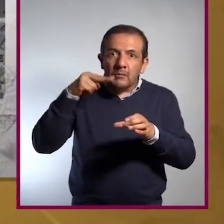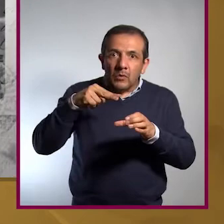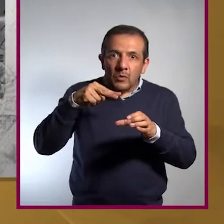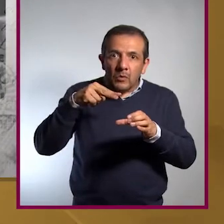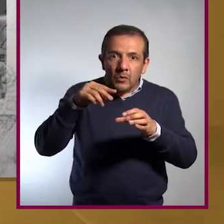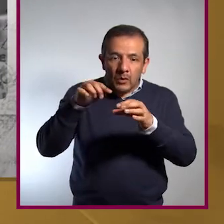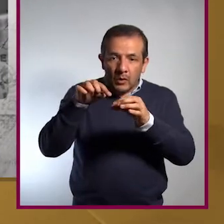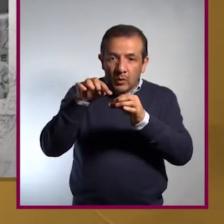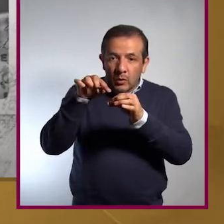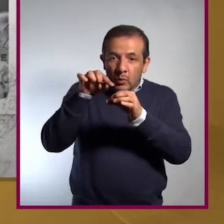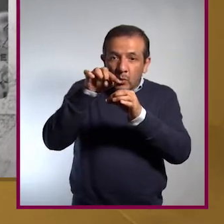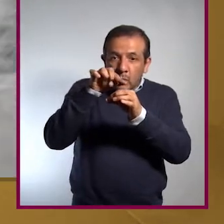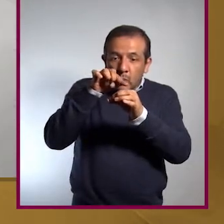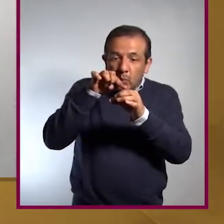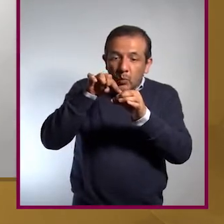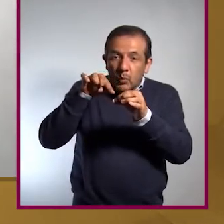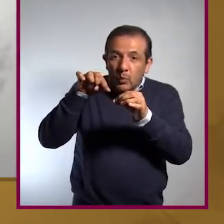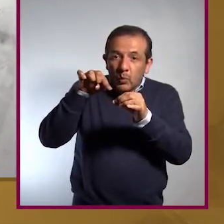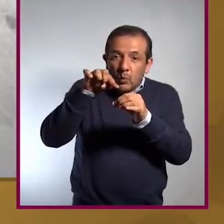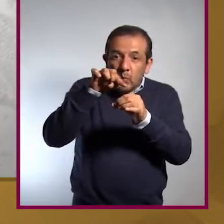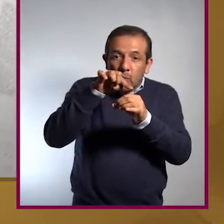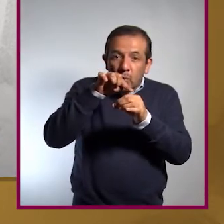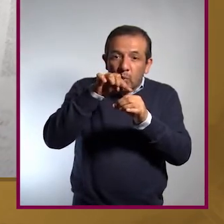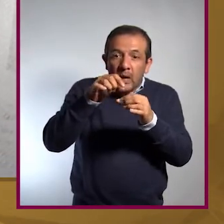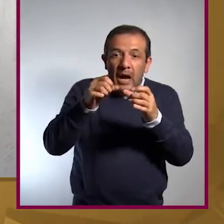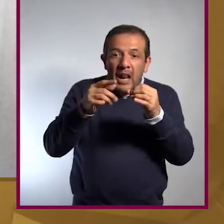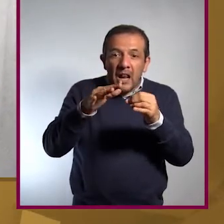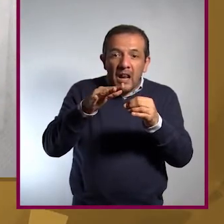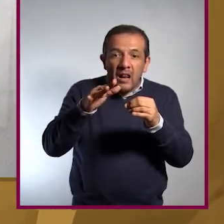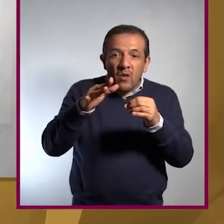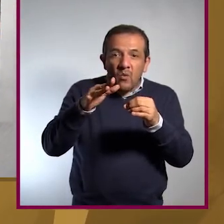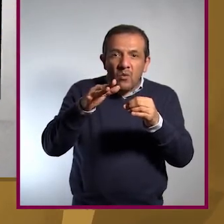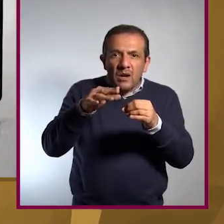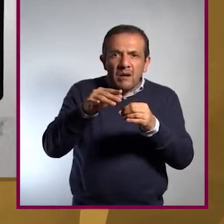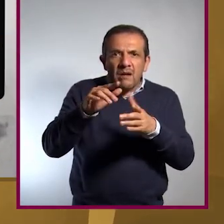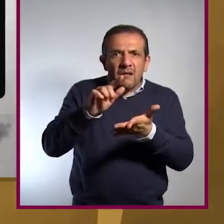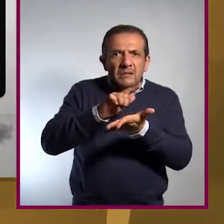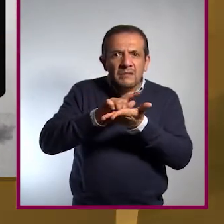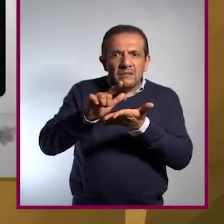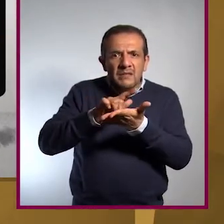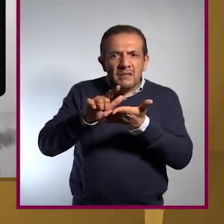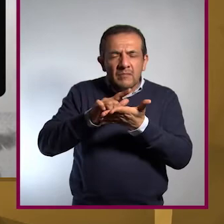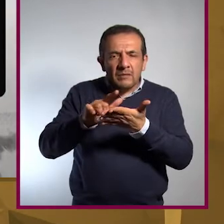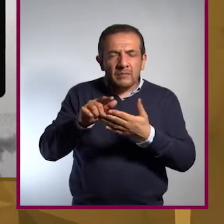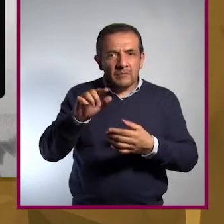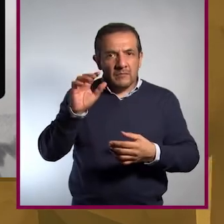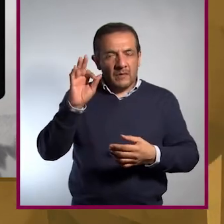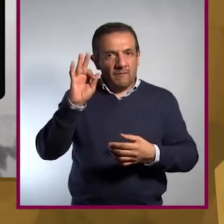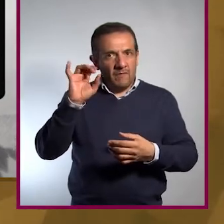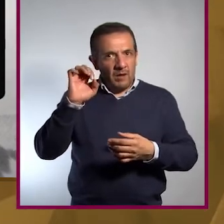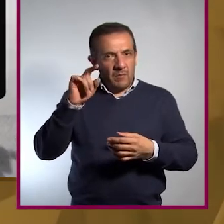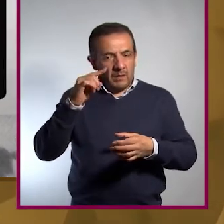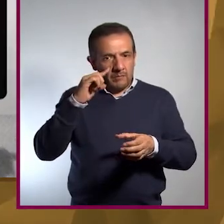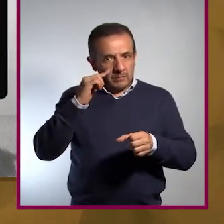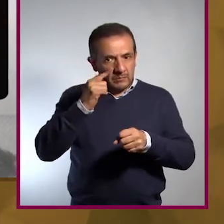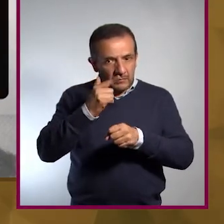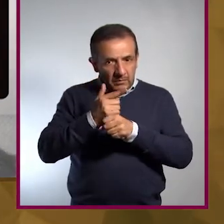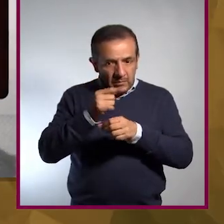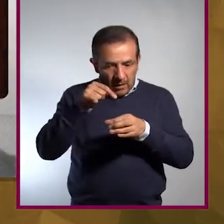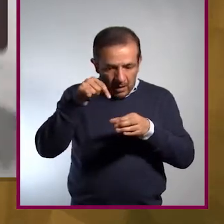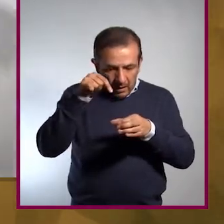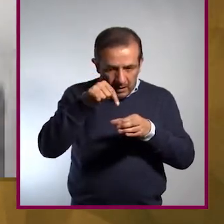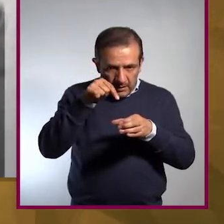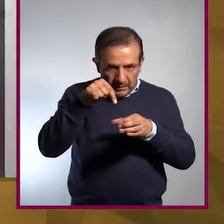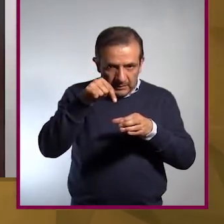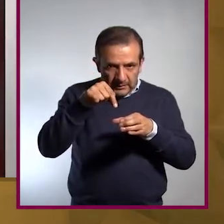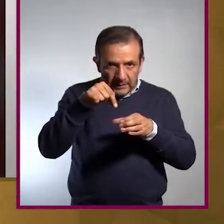observó fue que alrededor del hongo formado había zonas limpias de estafilococos. Fleming identificó